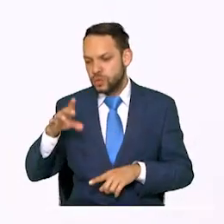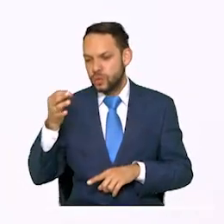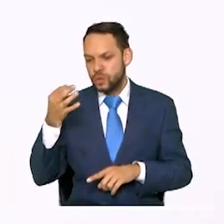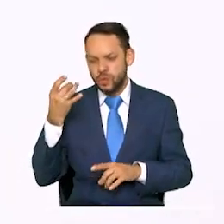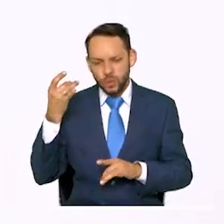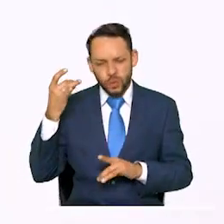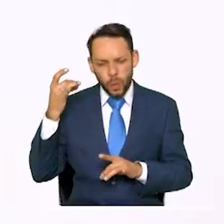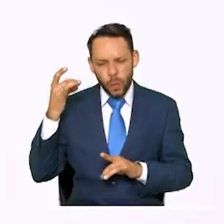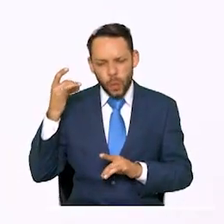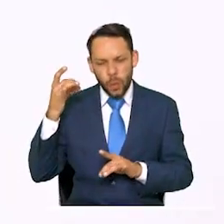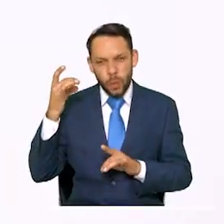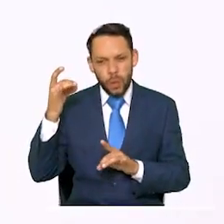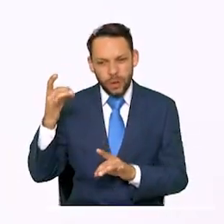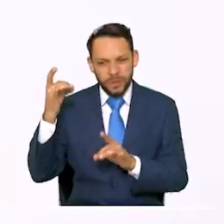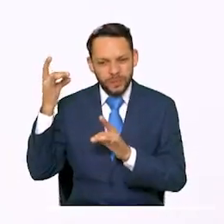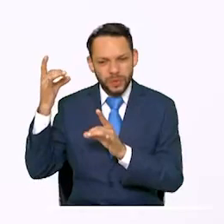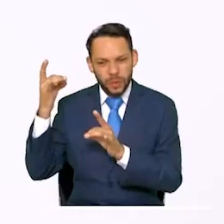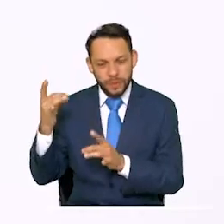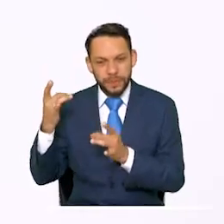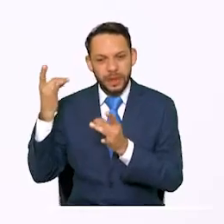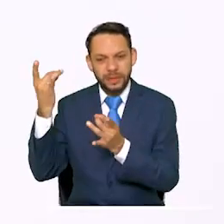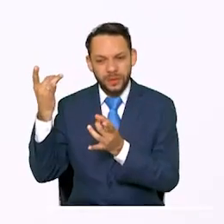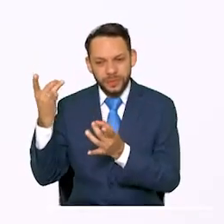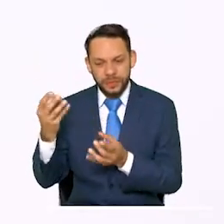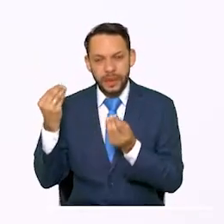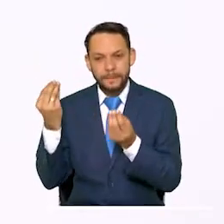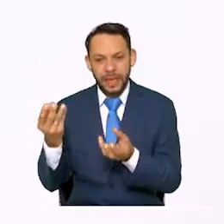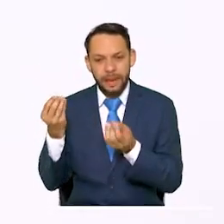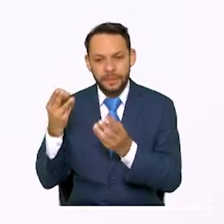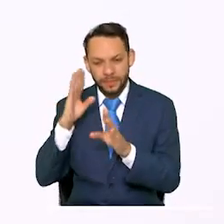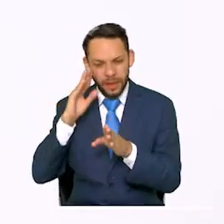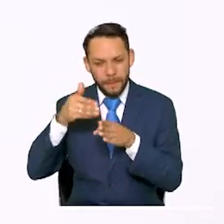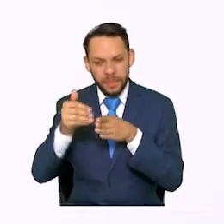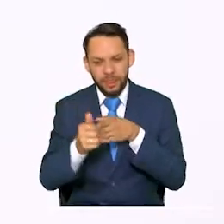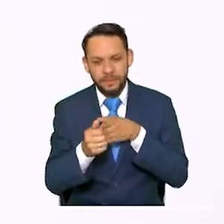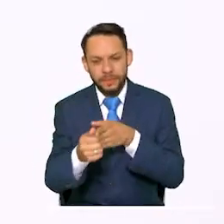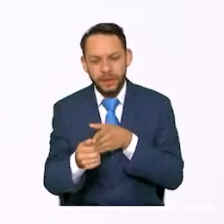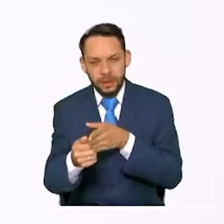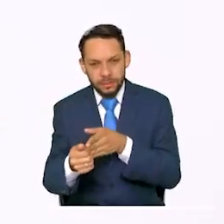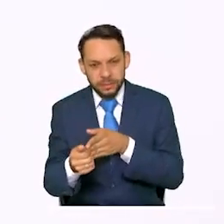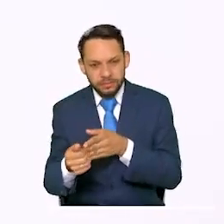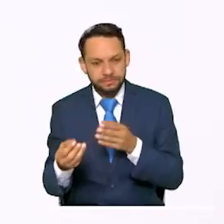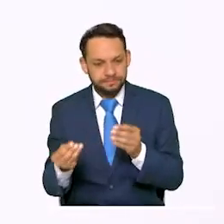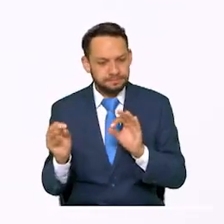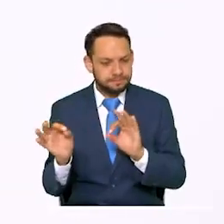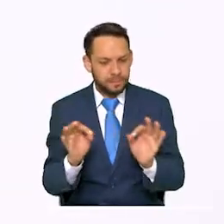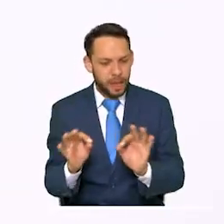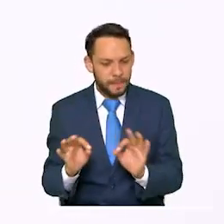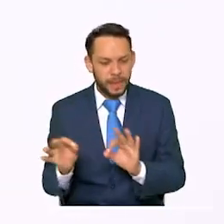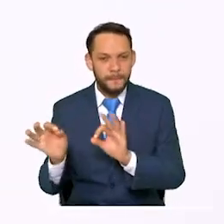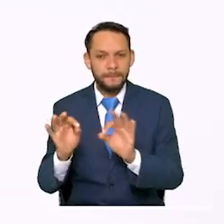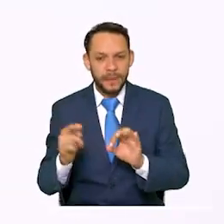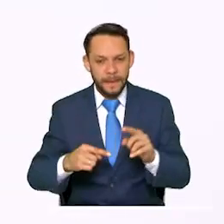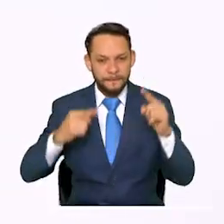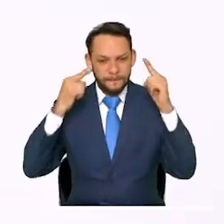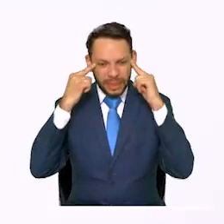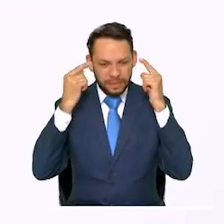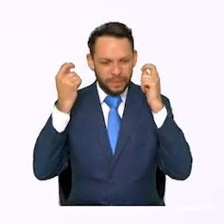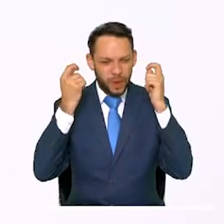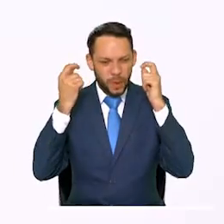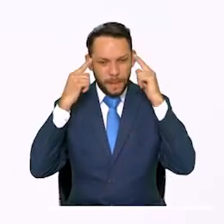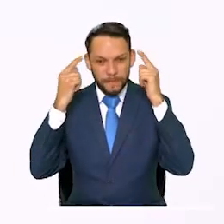todos, porque debe ser muy bien enfocada, muy bien dosificada, pensando